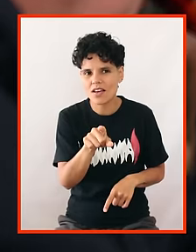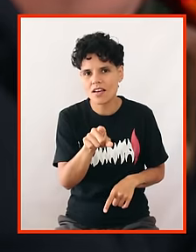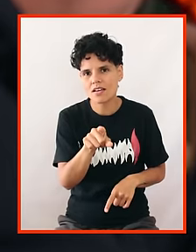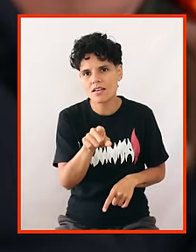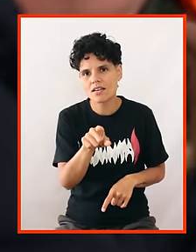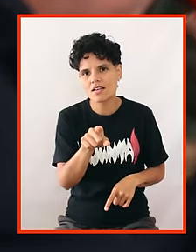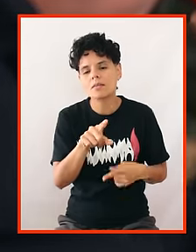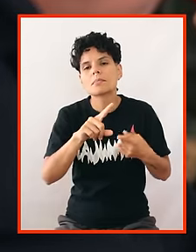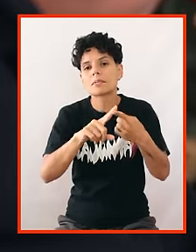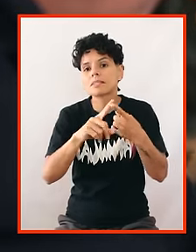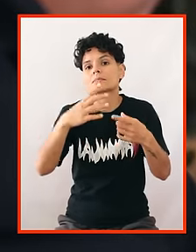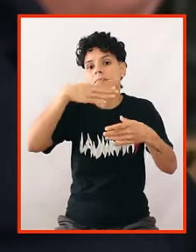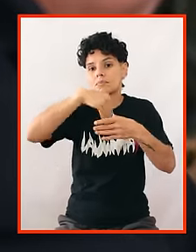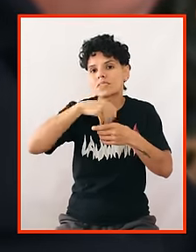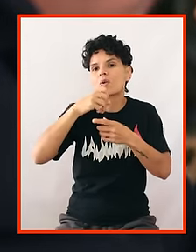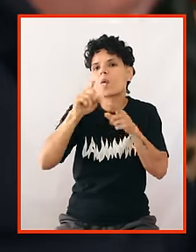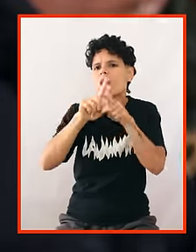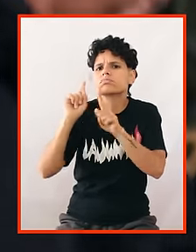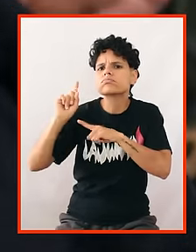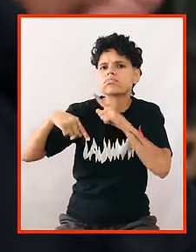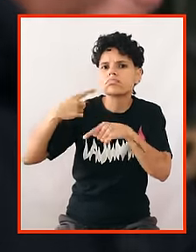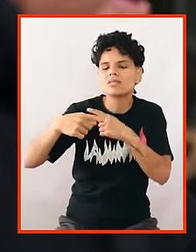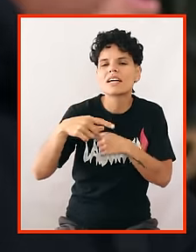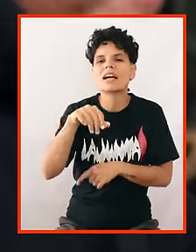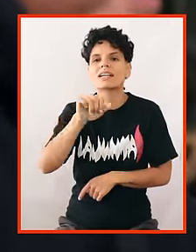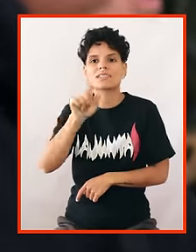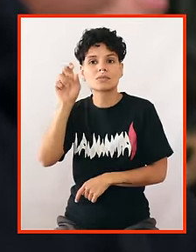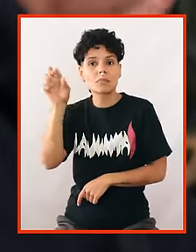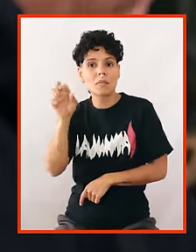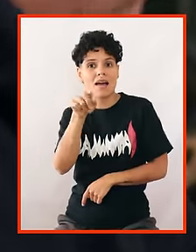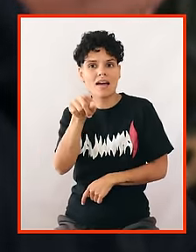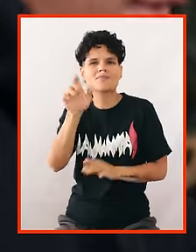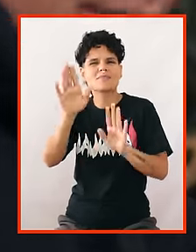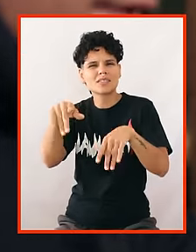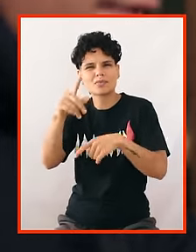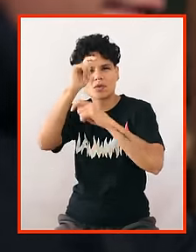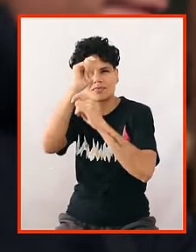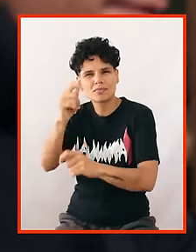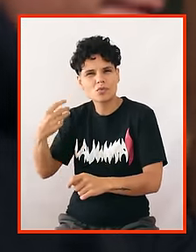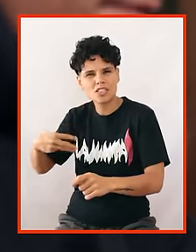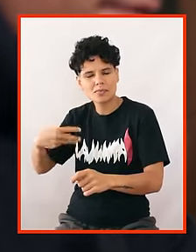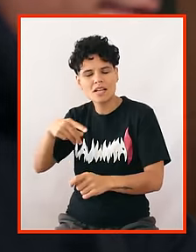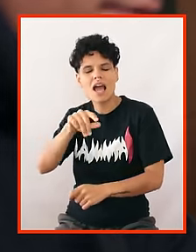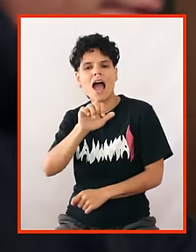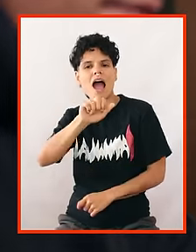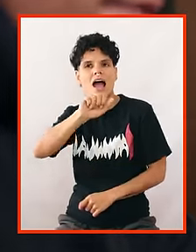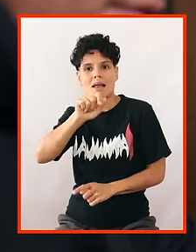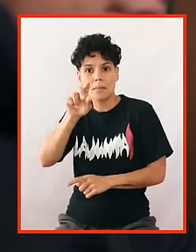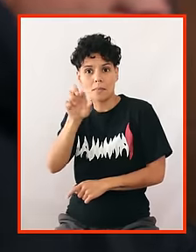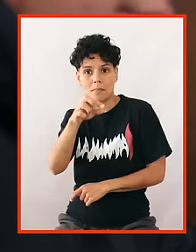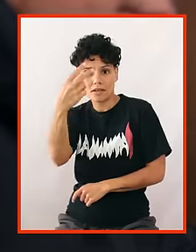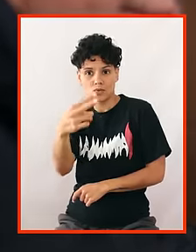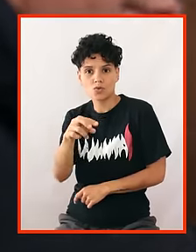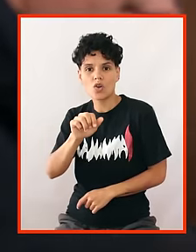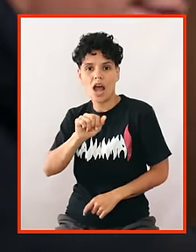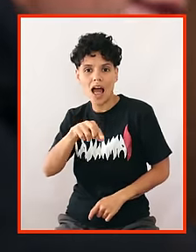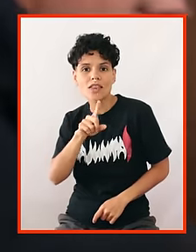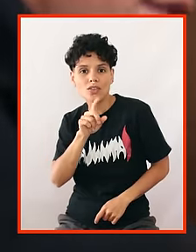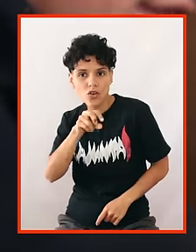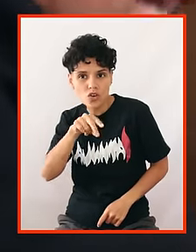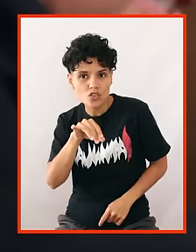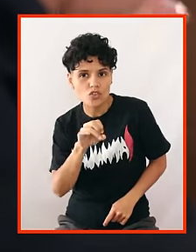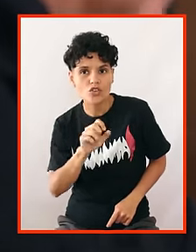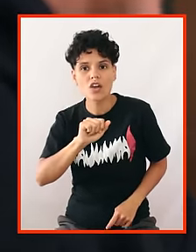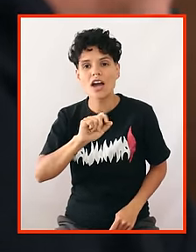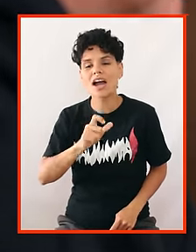decir, de grandes artistas. Su papá, Antonio Aguilar, fue un... es como el, claro, como un Elvis de